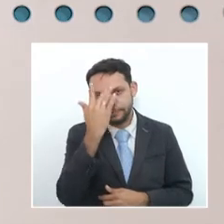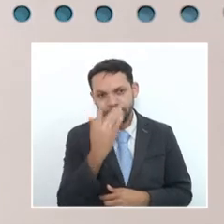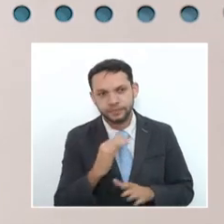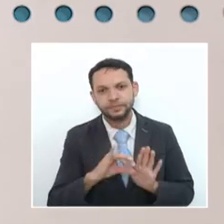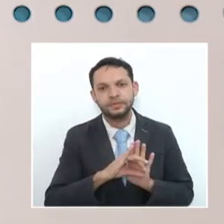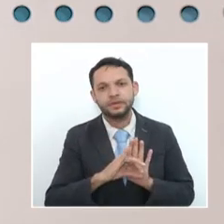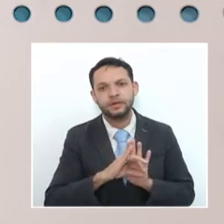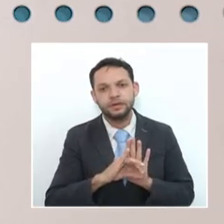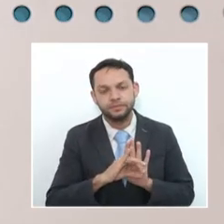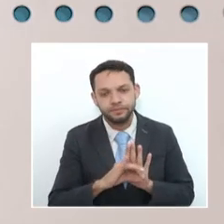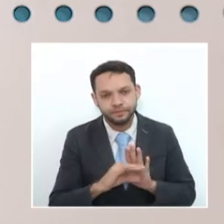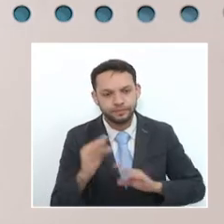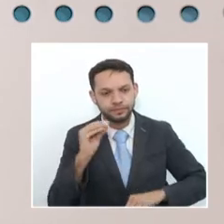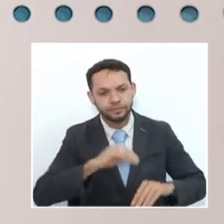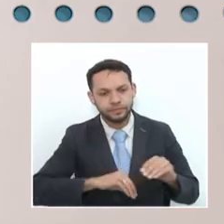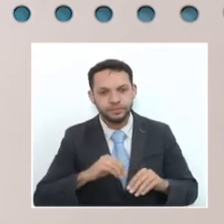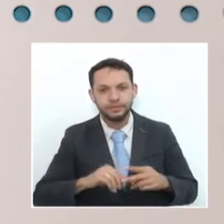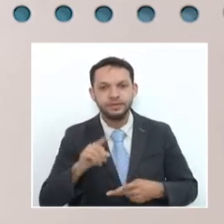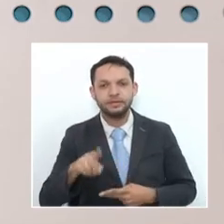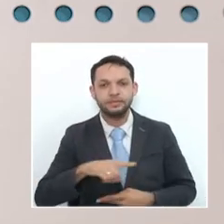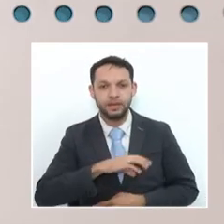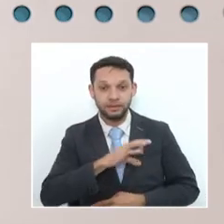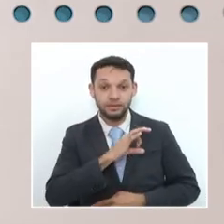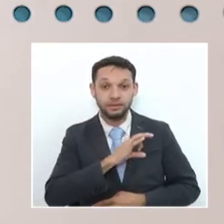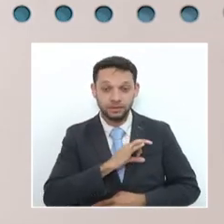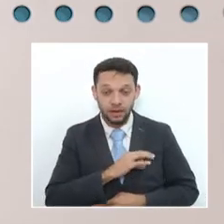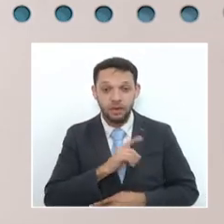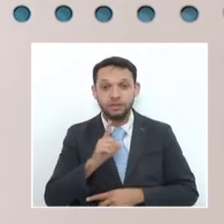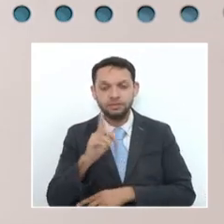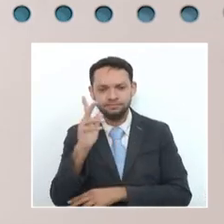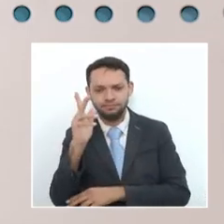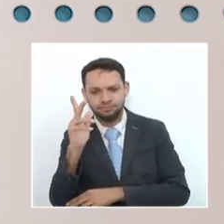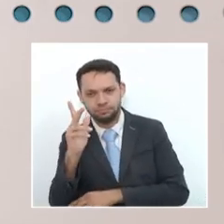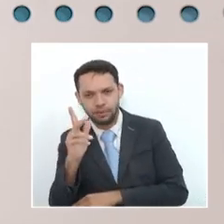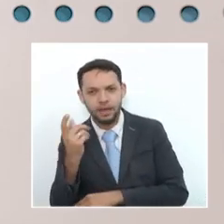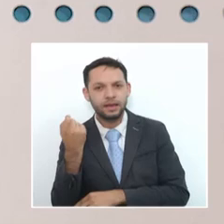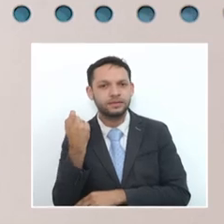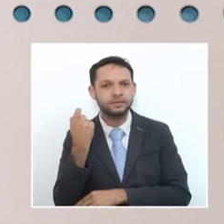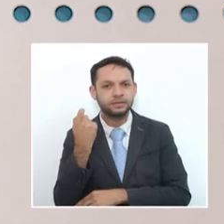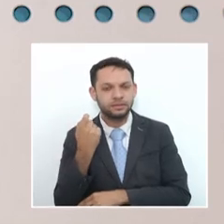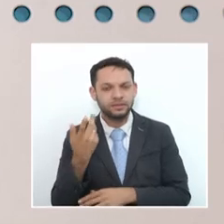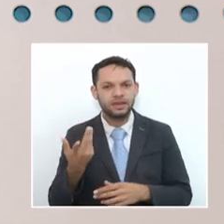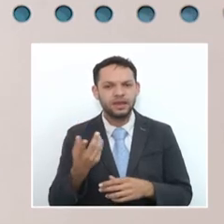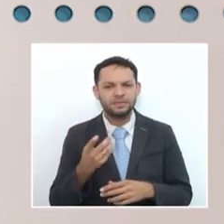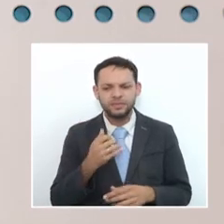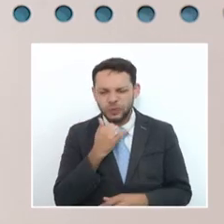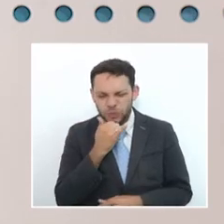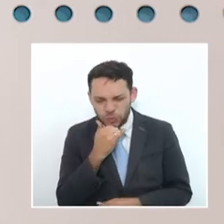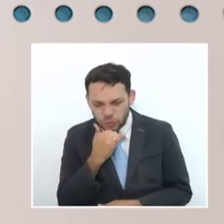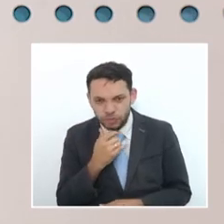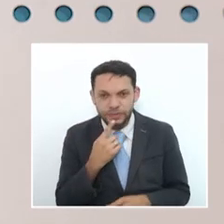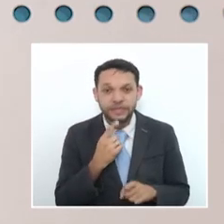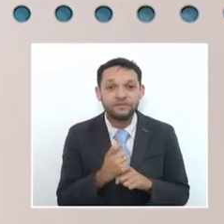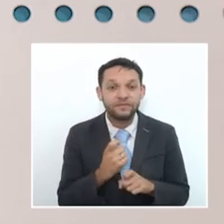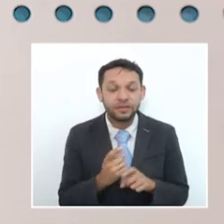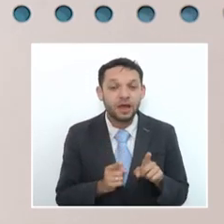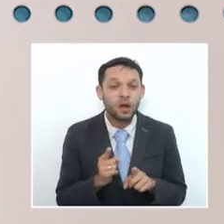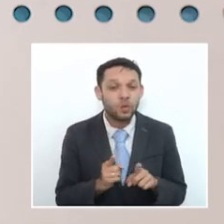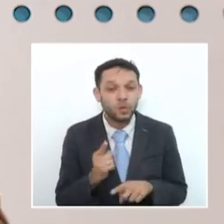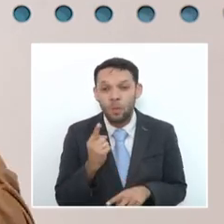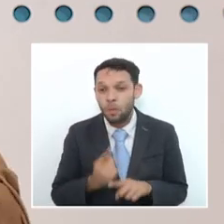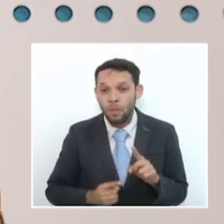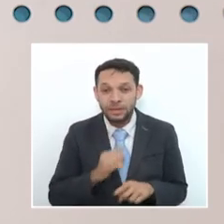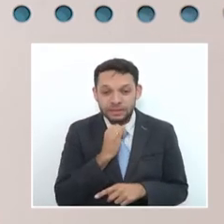donde estamos los sábados también haciendo diferentes temas. Este tema pasado fue de cistitis, muchísimas preguntas